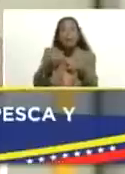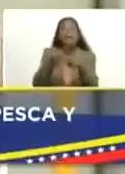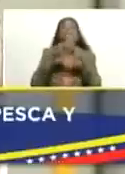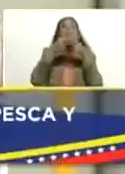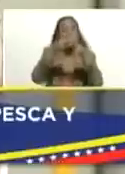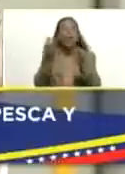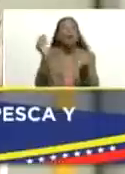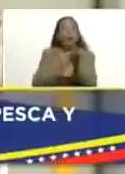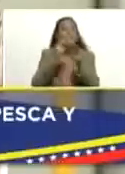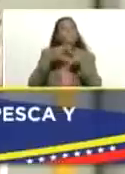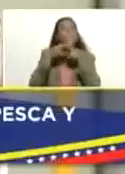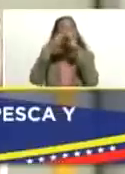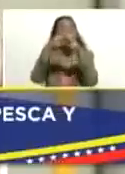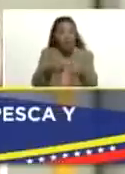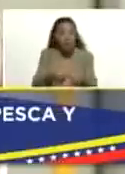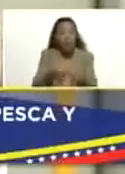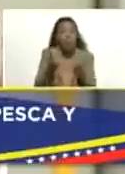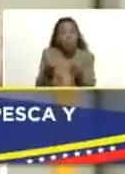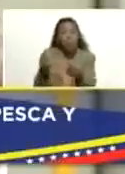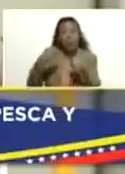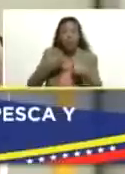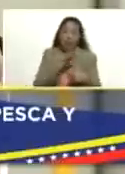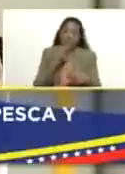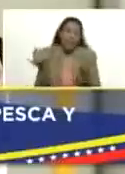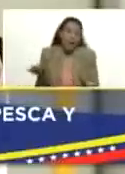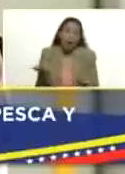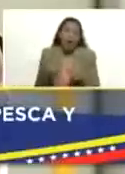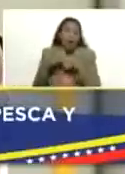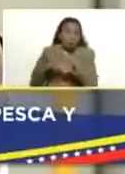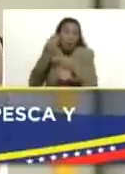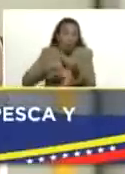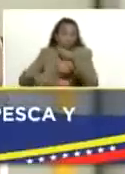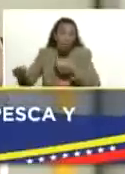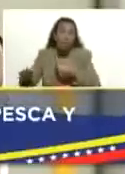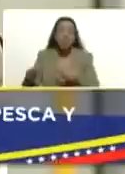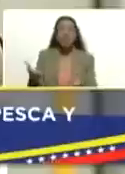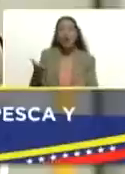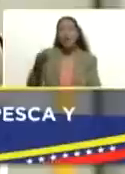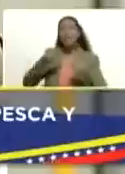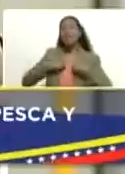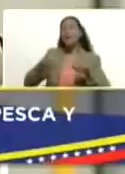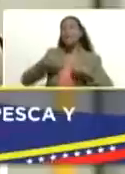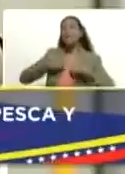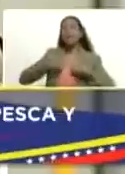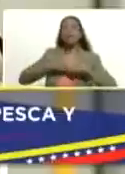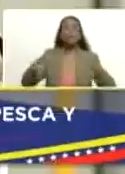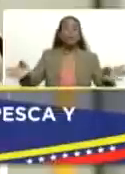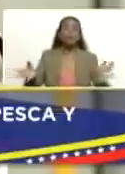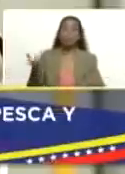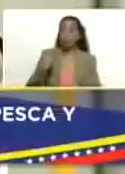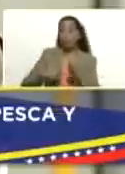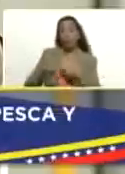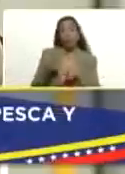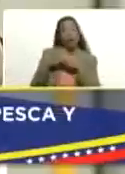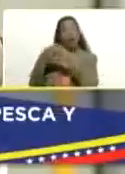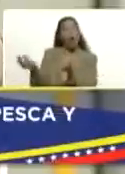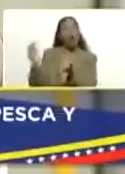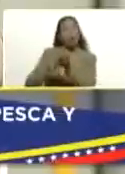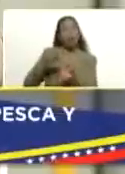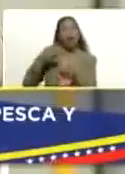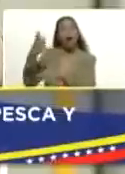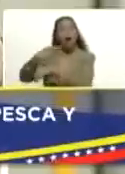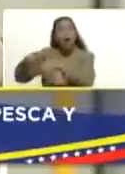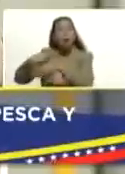retornable también. Será lo mejor, que sea retornable. Claro, pues si no, se multiplica la platica. Usted le